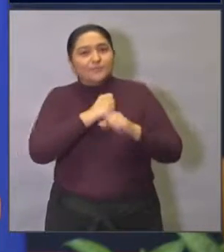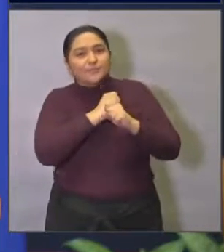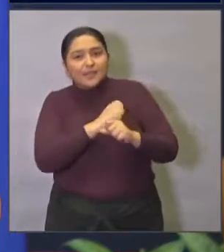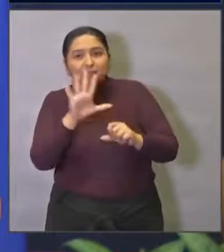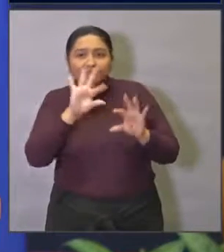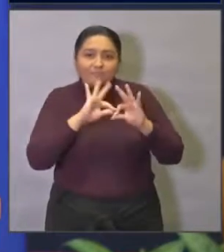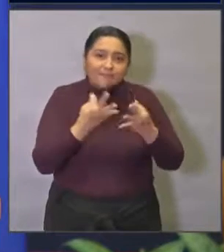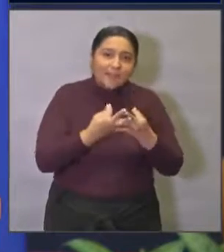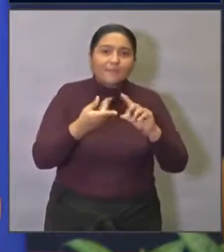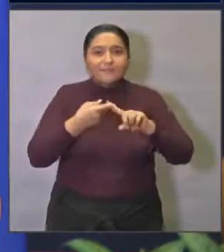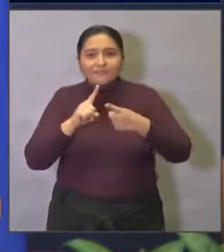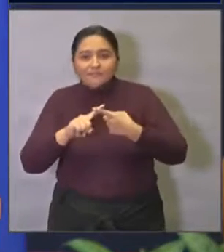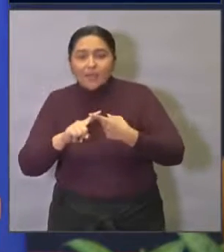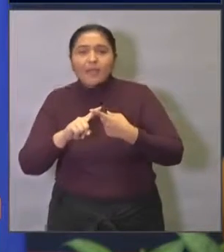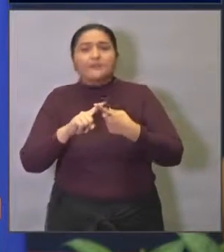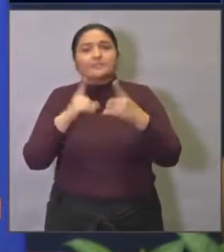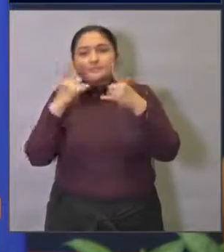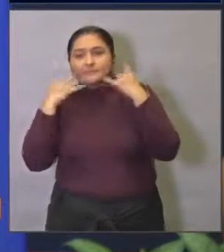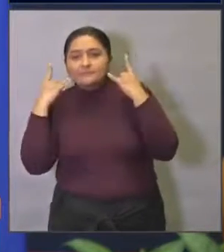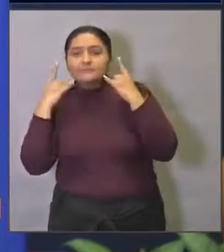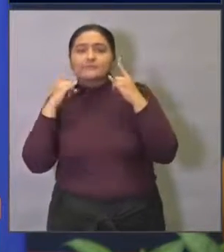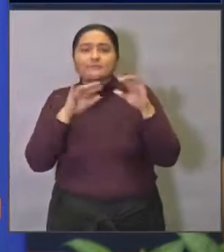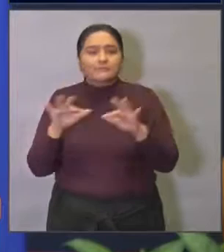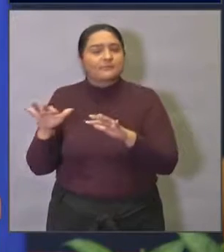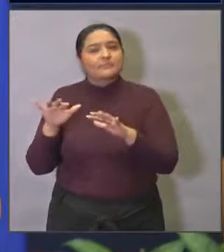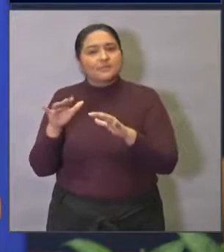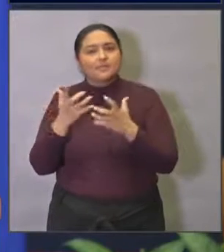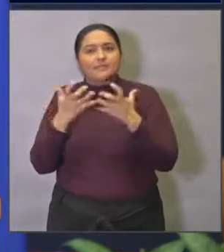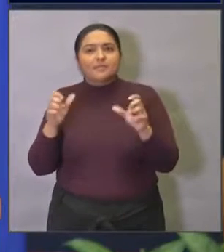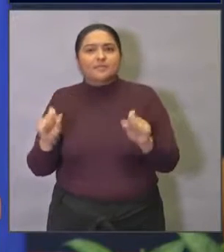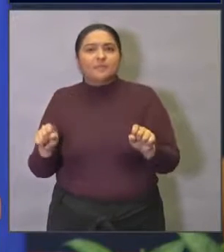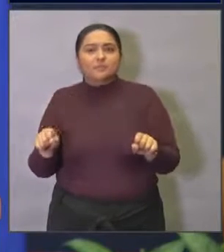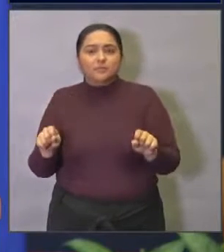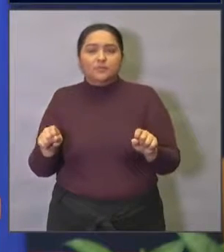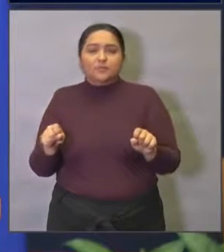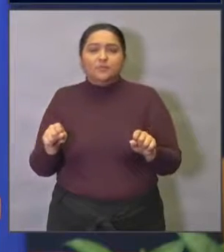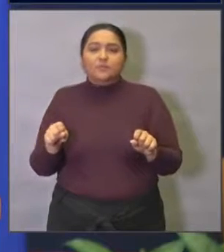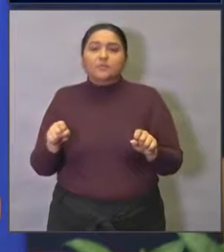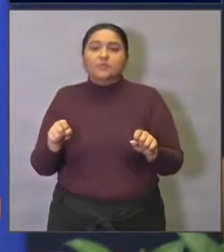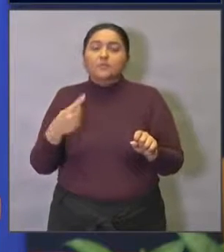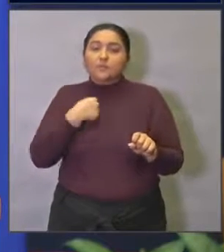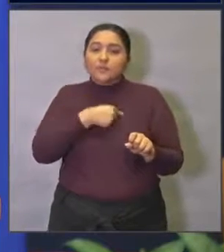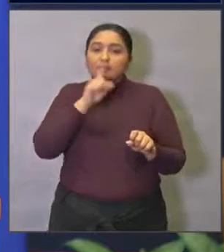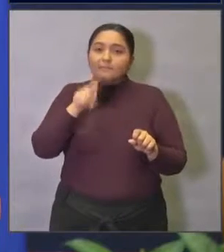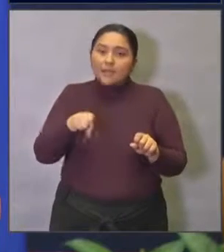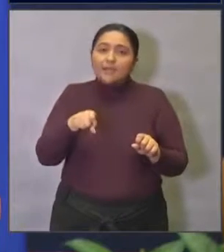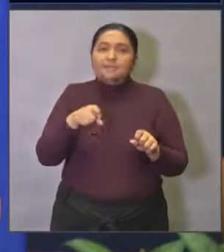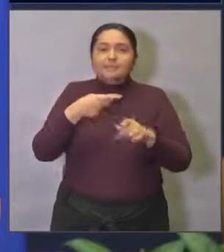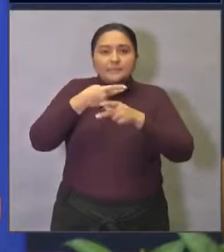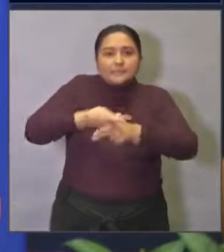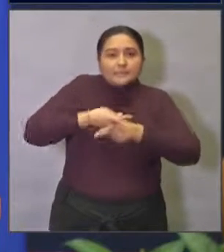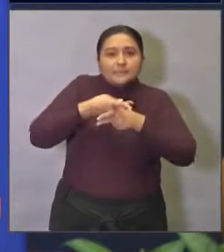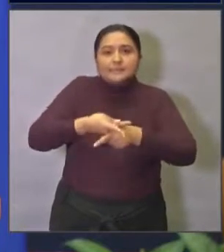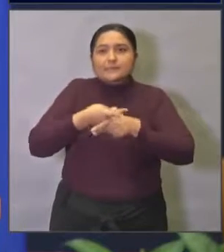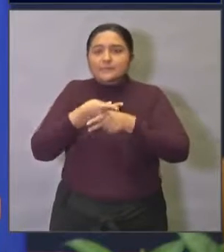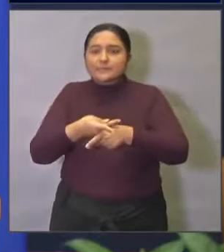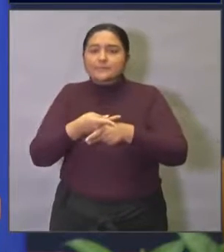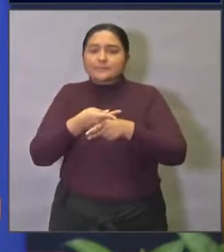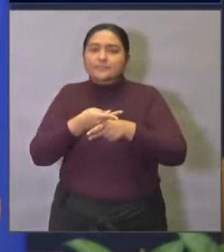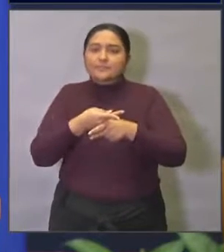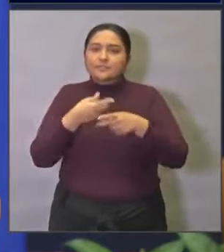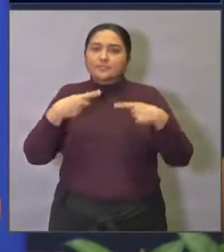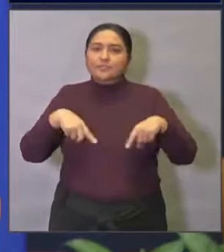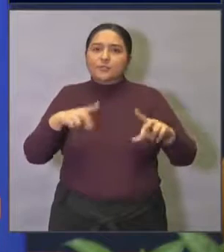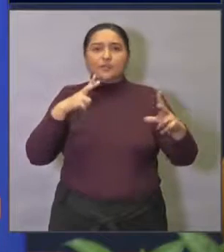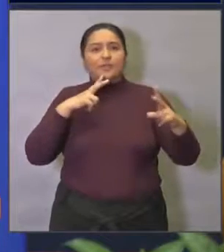y tomen todas las precauciones que están a su alcance. Solo siendo diligentes durante las fiestas de diciembre